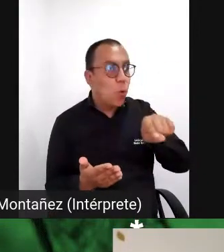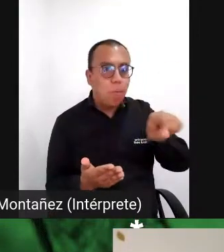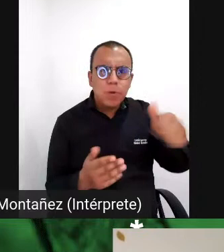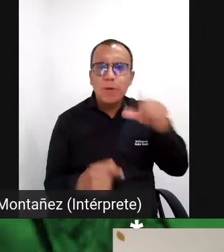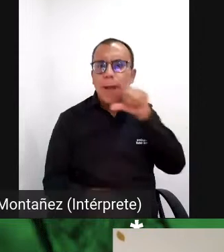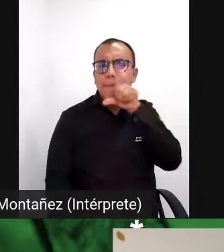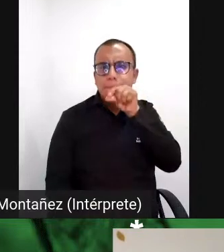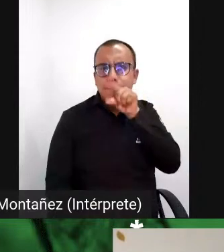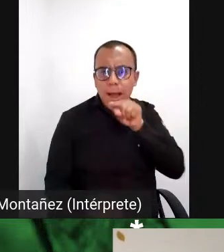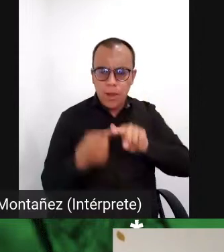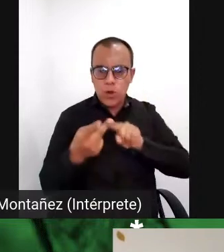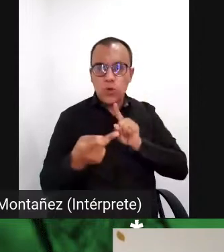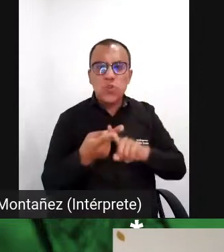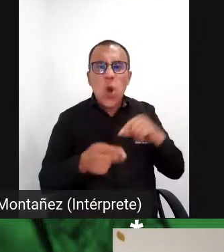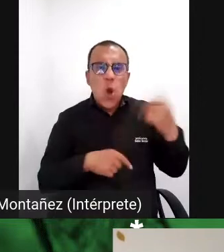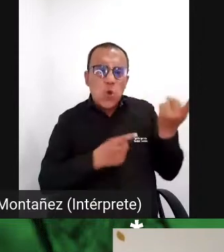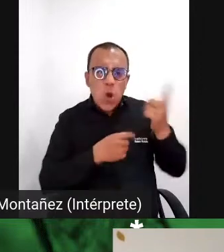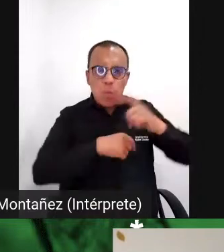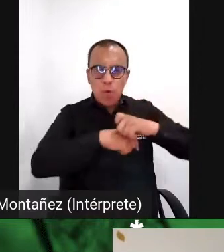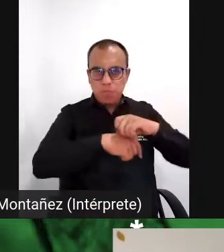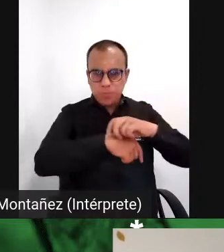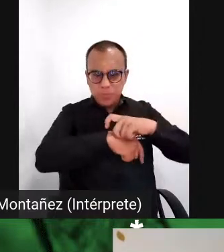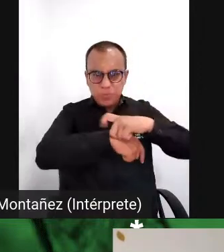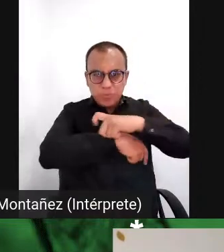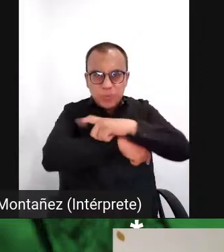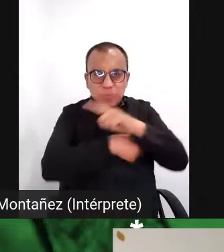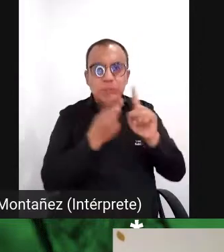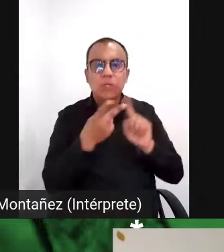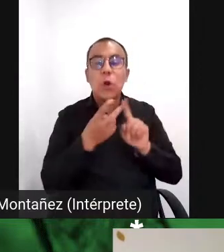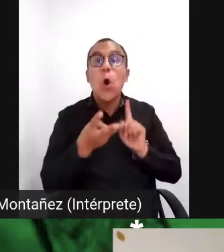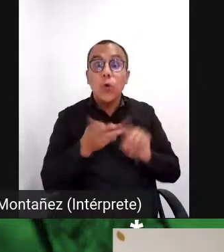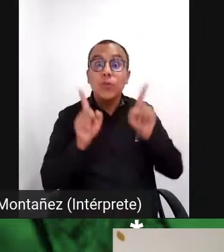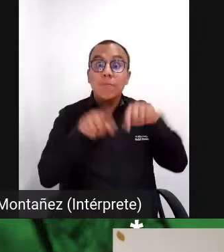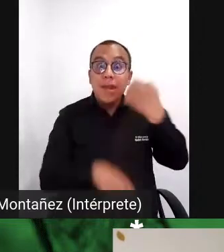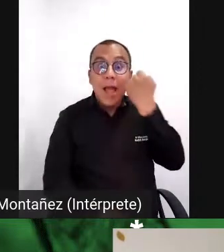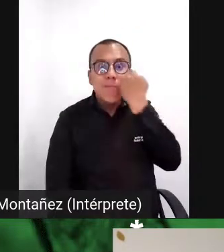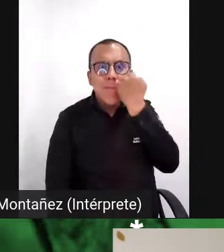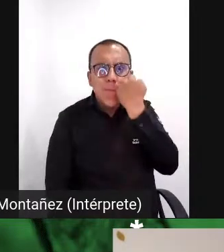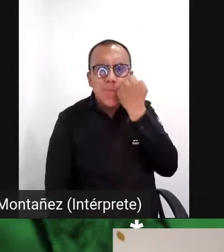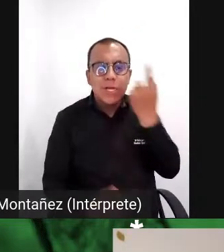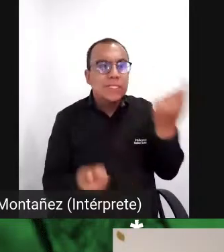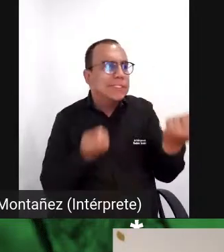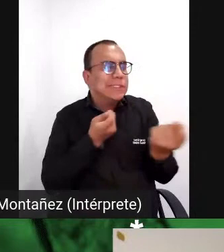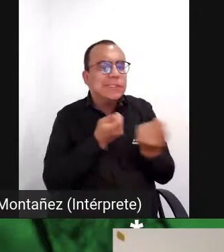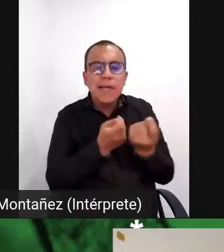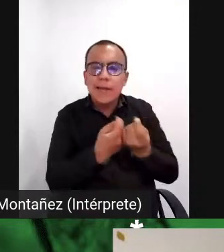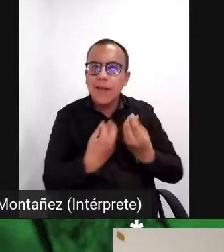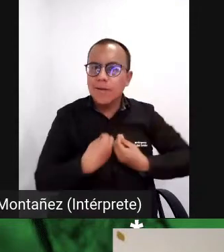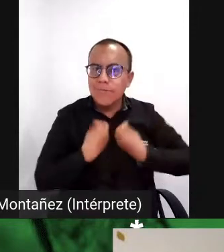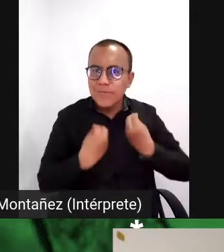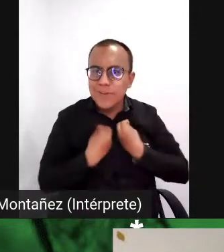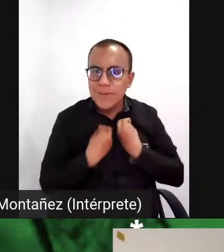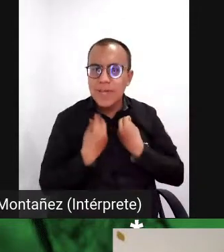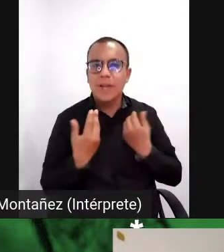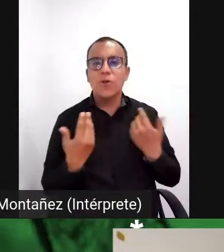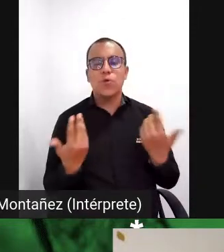pájaros o insectos o anfibios e incluso mamíferos que están muy cerca de los bogotanos. Yo diría que a